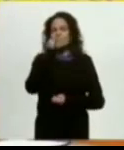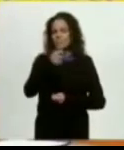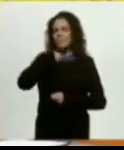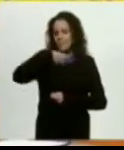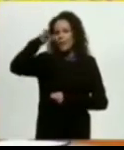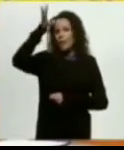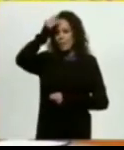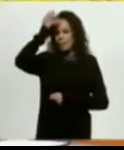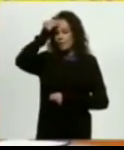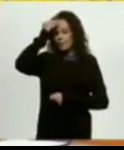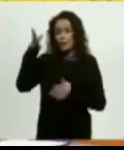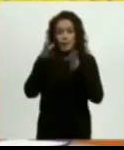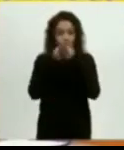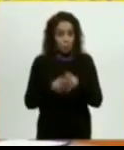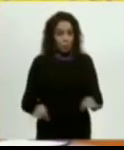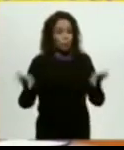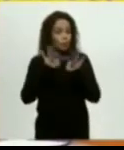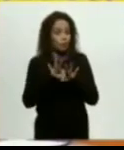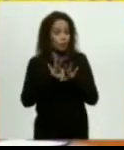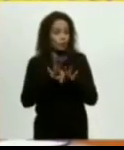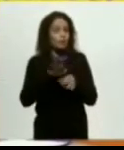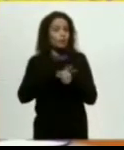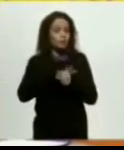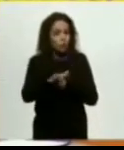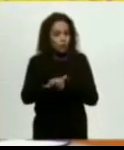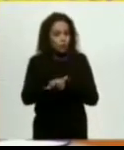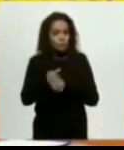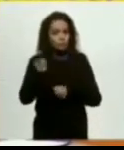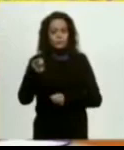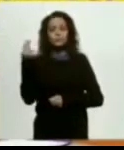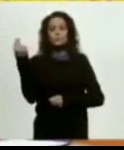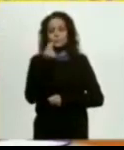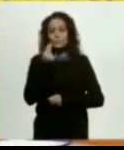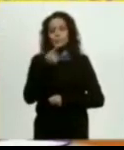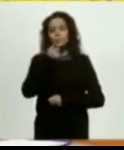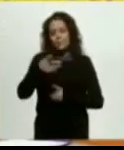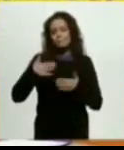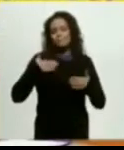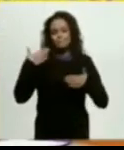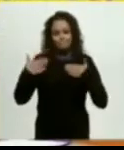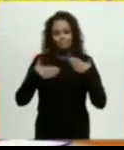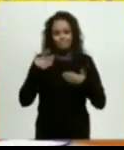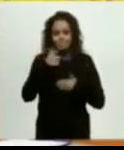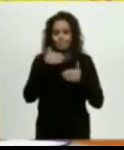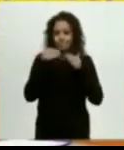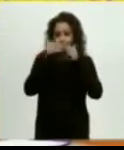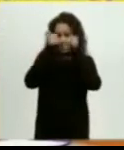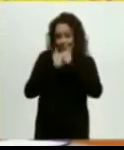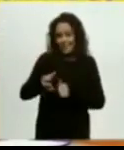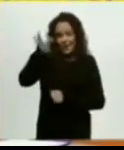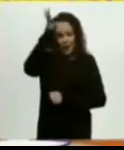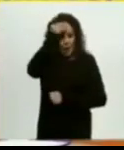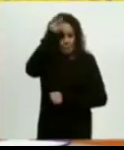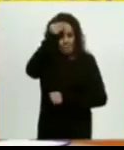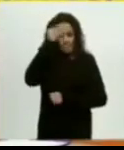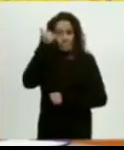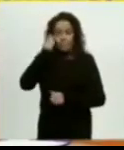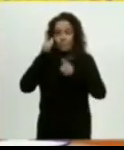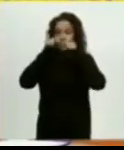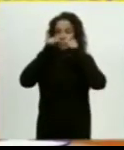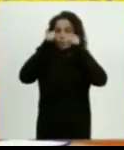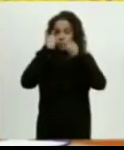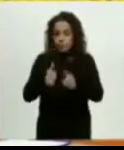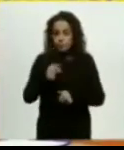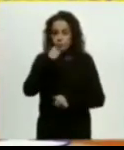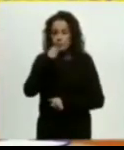aprendiste. Lo más importante es que disfrutes aprendiendo a la distancia y pongas mucha atención en los cuerpos